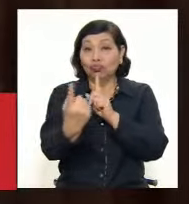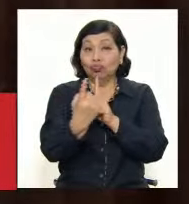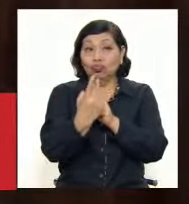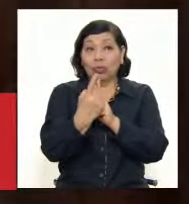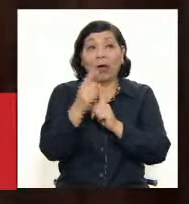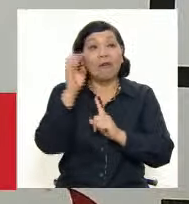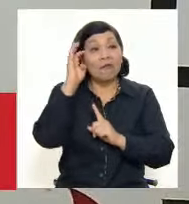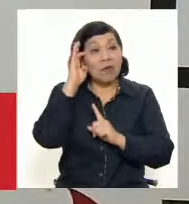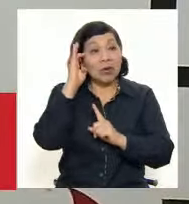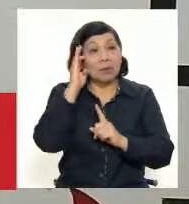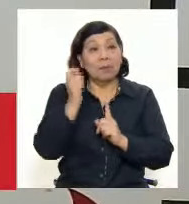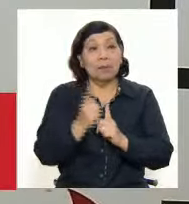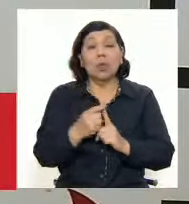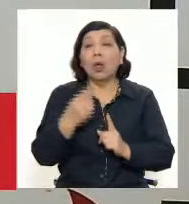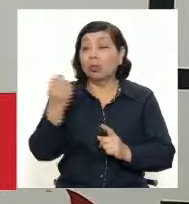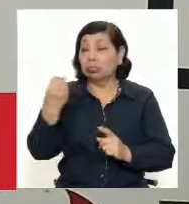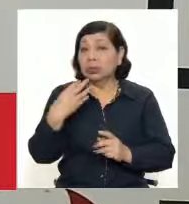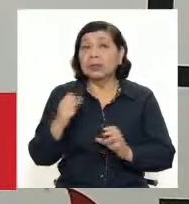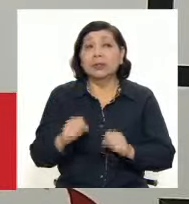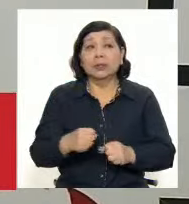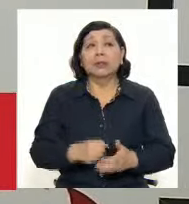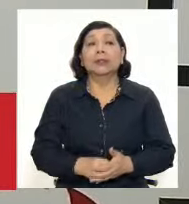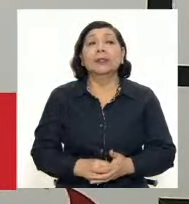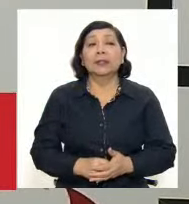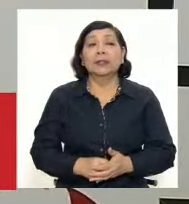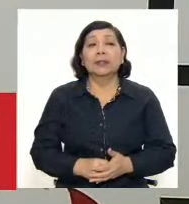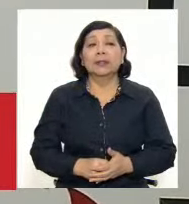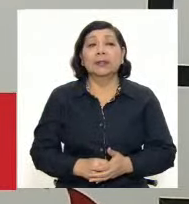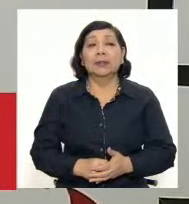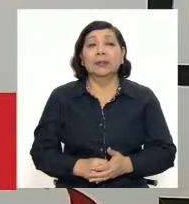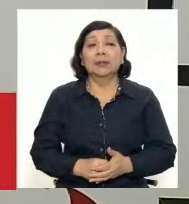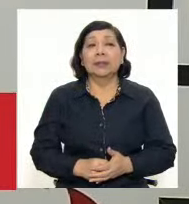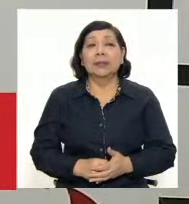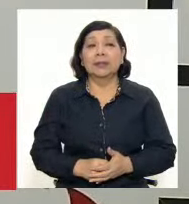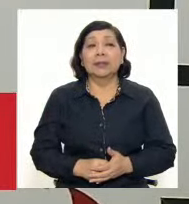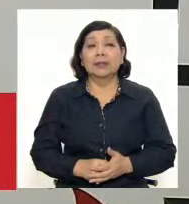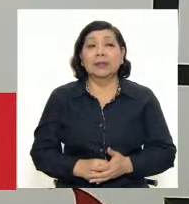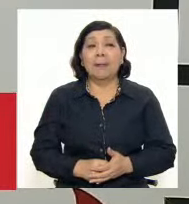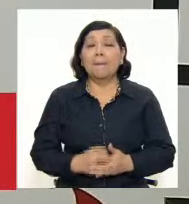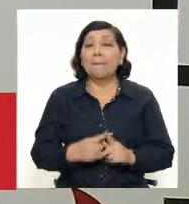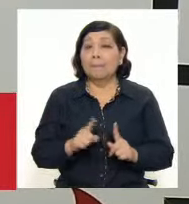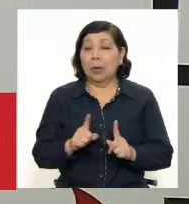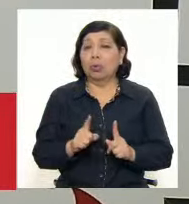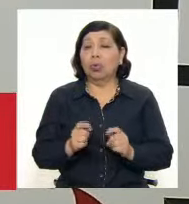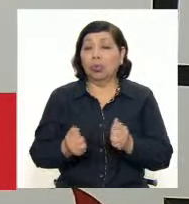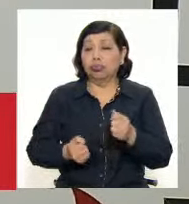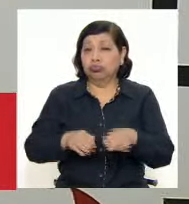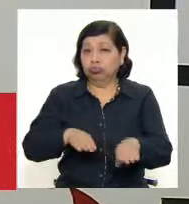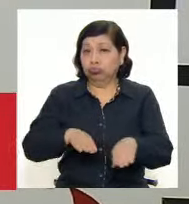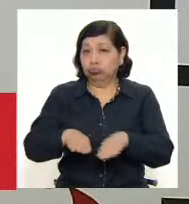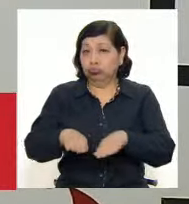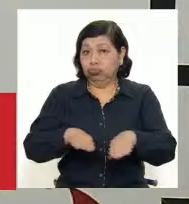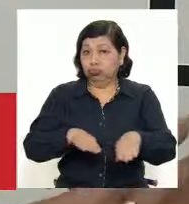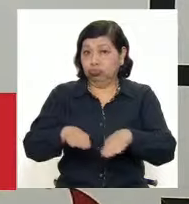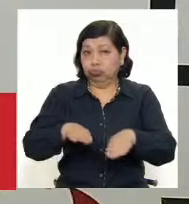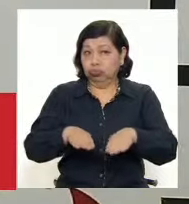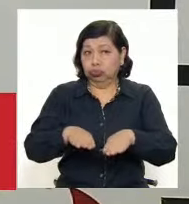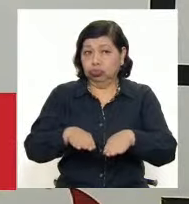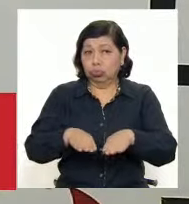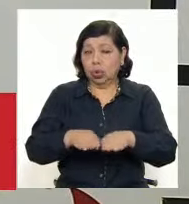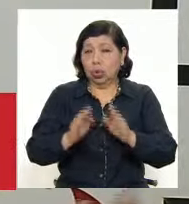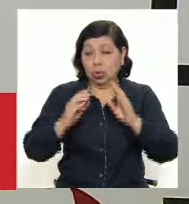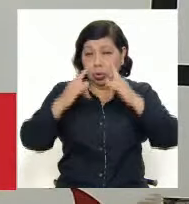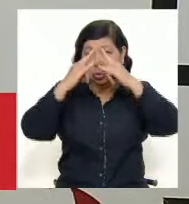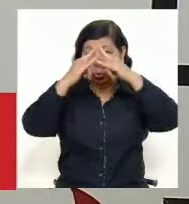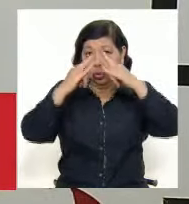Alberto fujimori Me contaba él que incluso se iba para hacer una carretera se iban a una armaban una